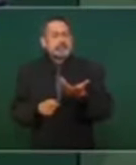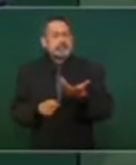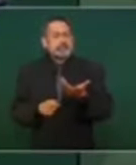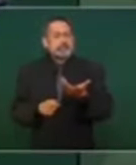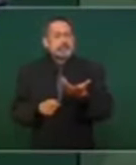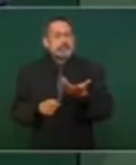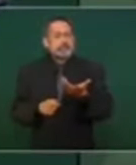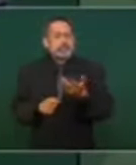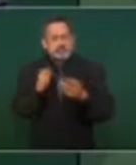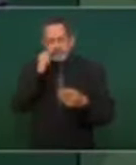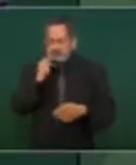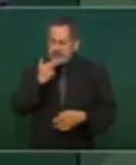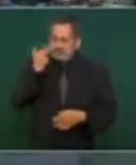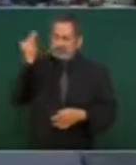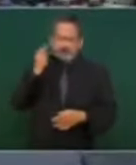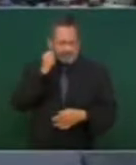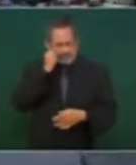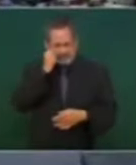poner en riesgo hasta la vida.